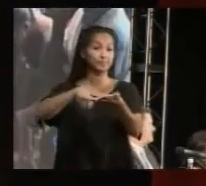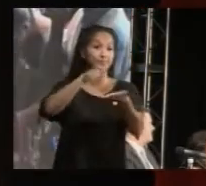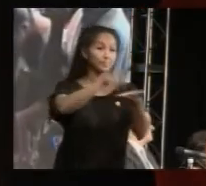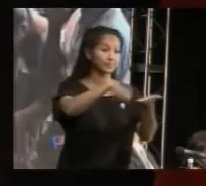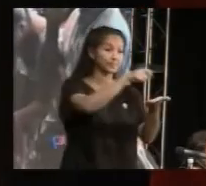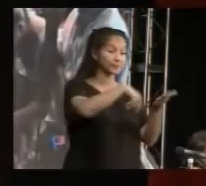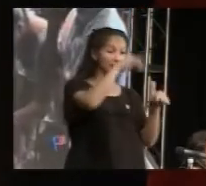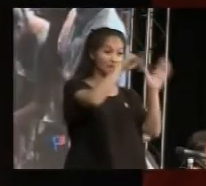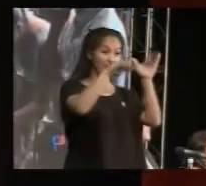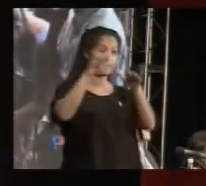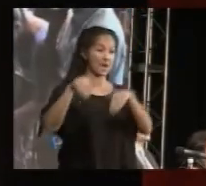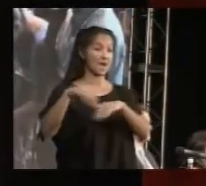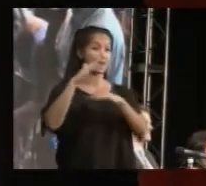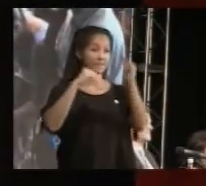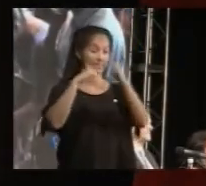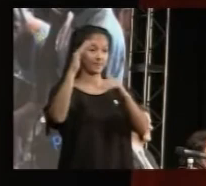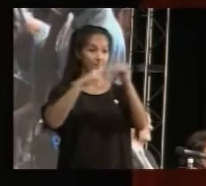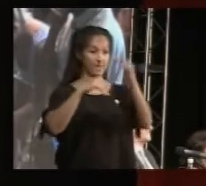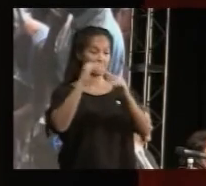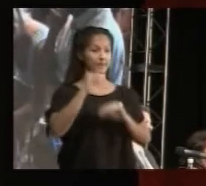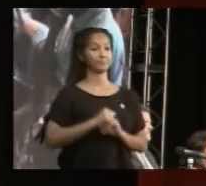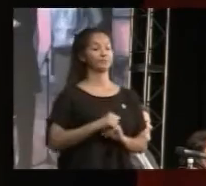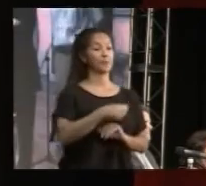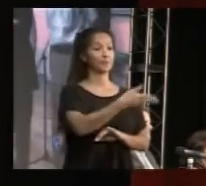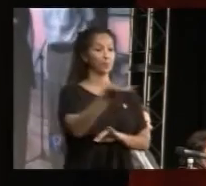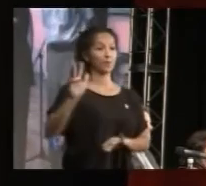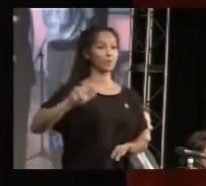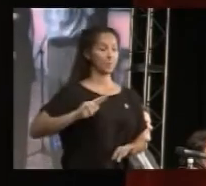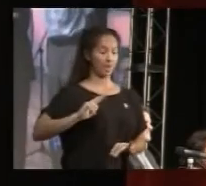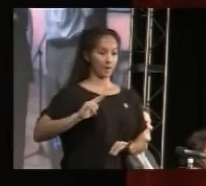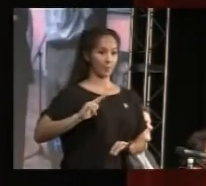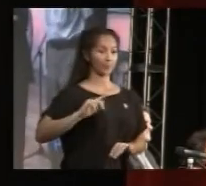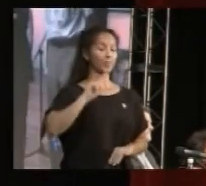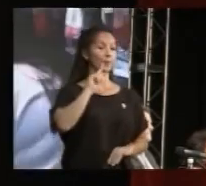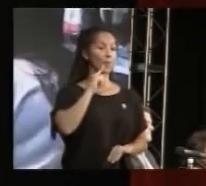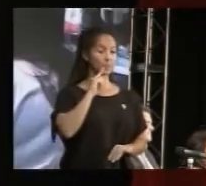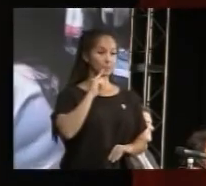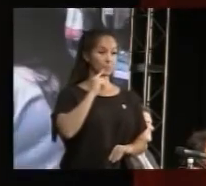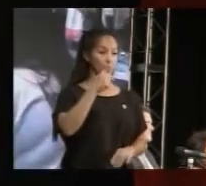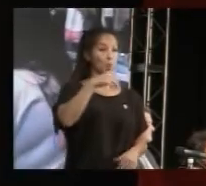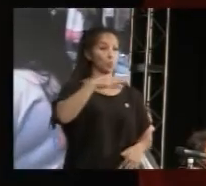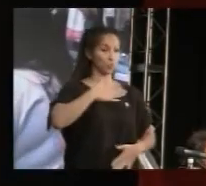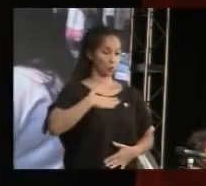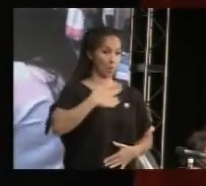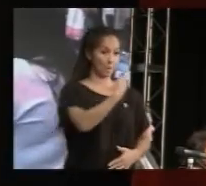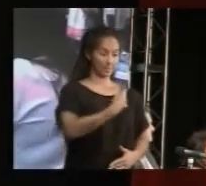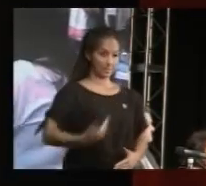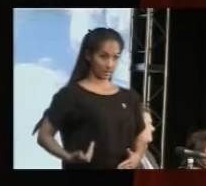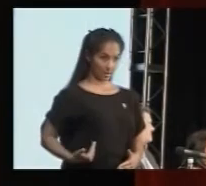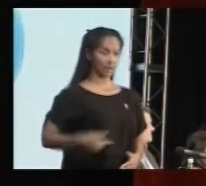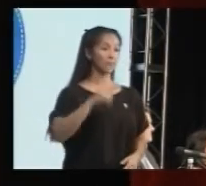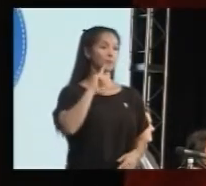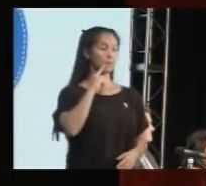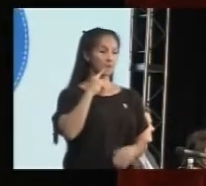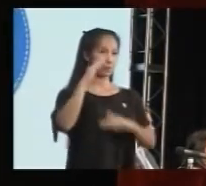empresas interesadas en el sistema de inversión público-privado. El municipio, y yo soy presidente del sistema de consorcio para la construcción